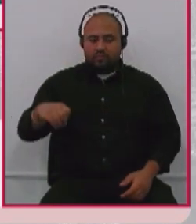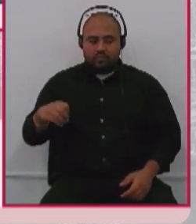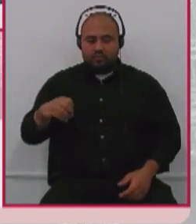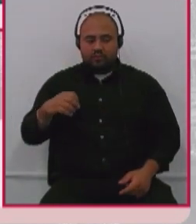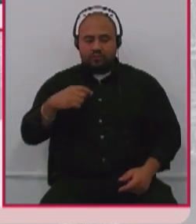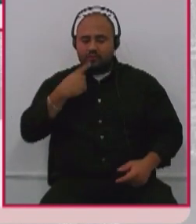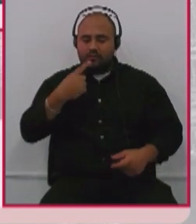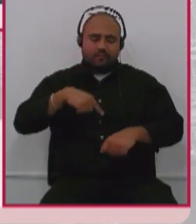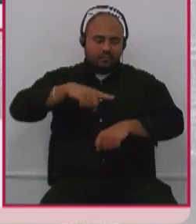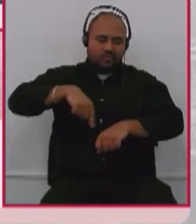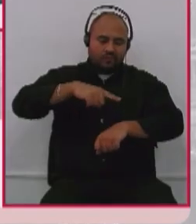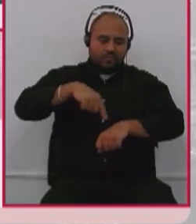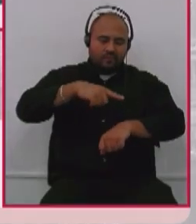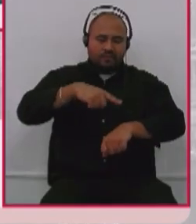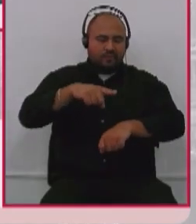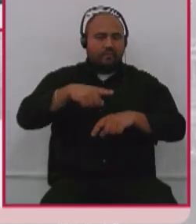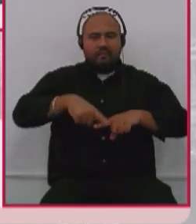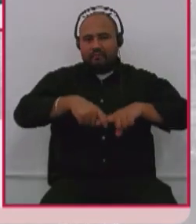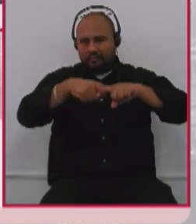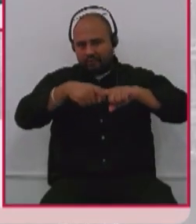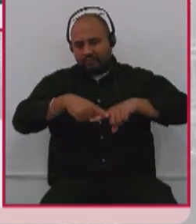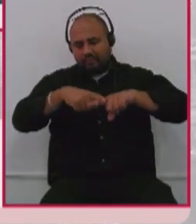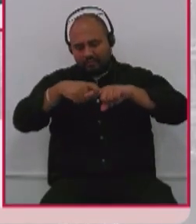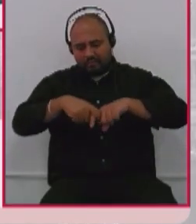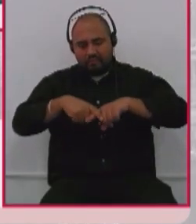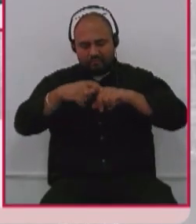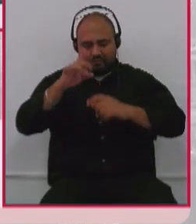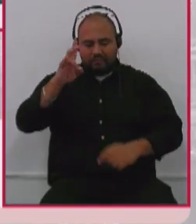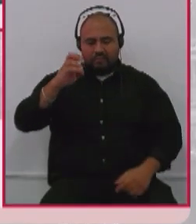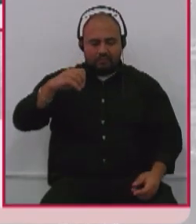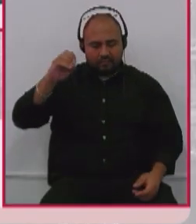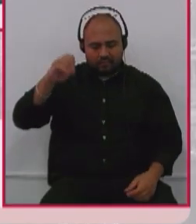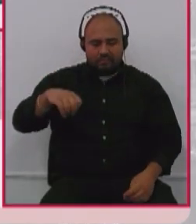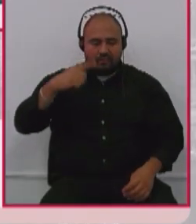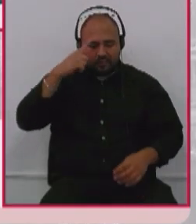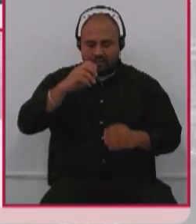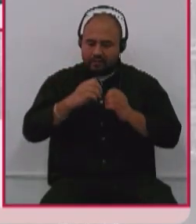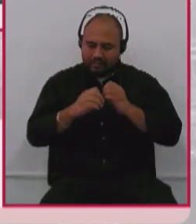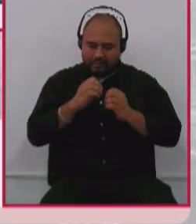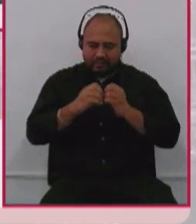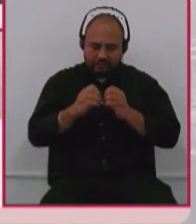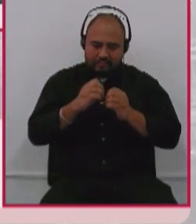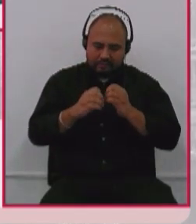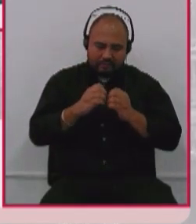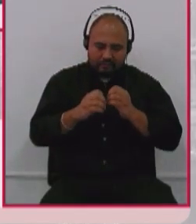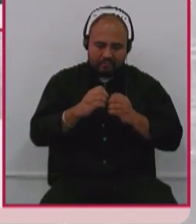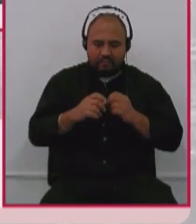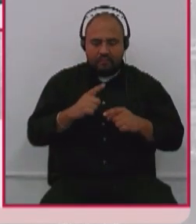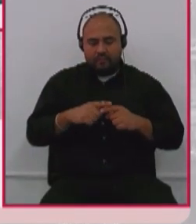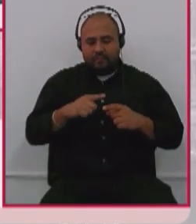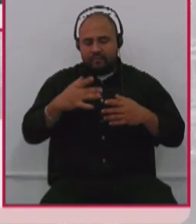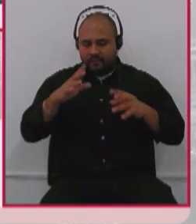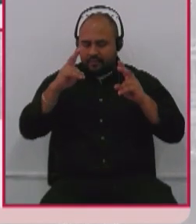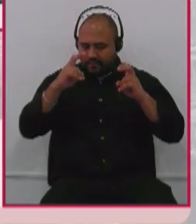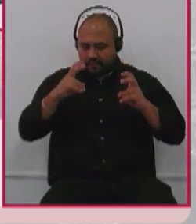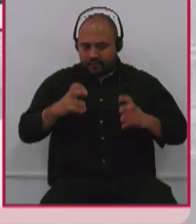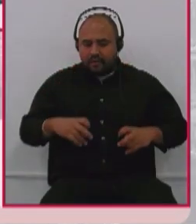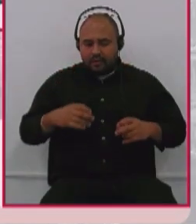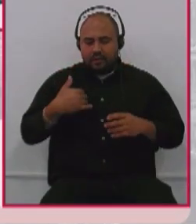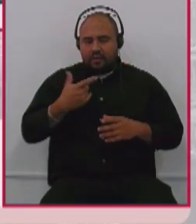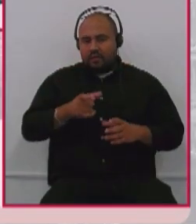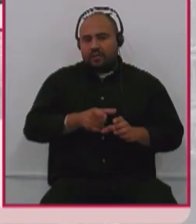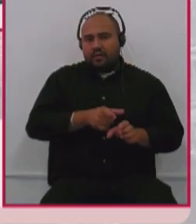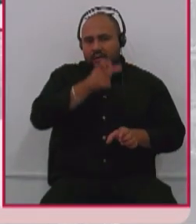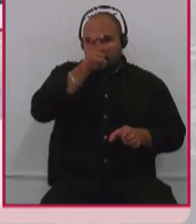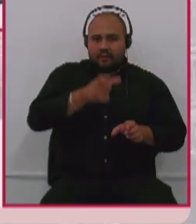debido a demoras y stand-bys y un 7% debido a paradas por mantenimiento. Así que se hizo una evaluación Pareto, ¿no?